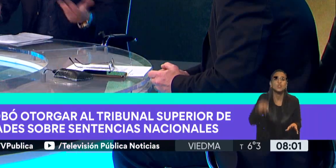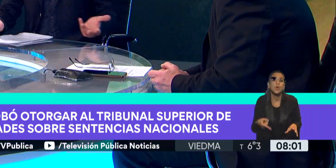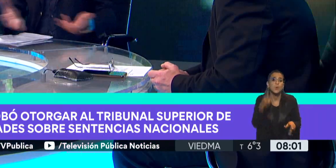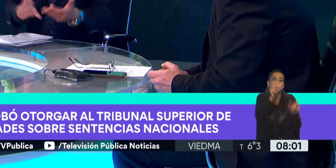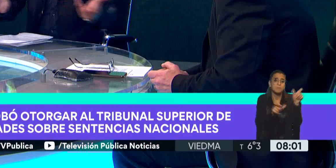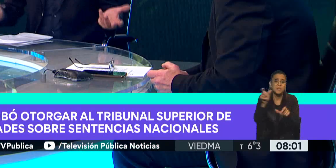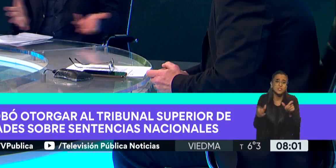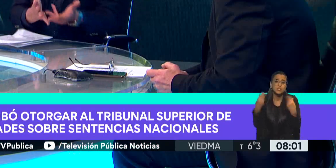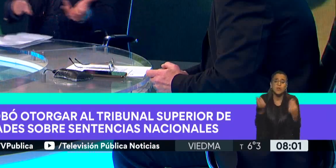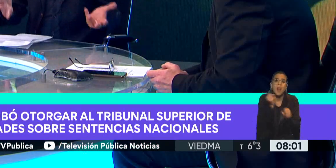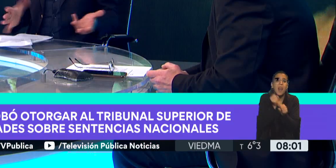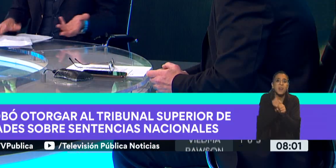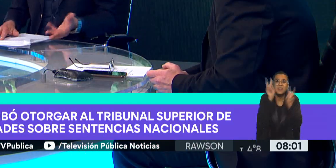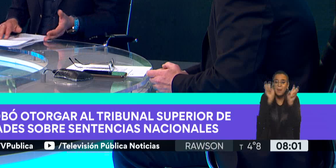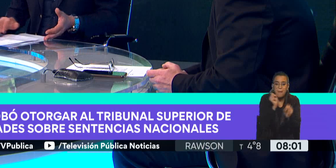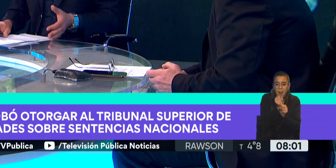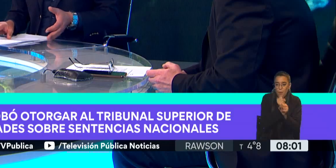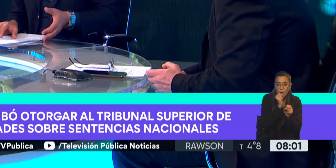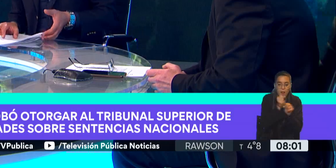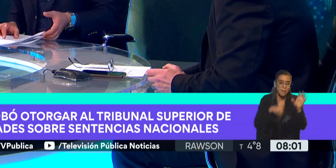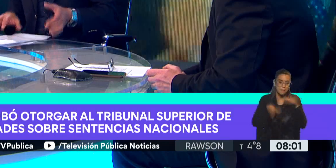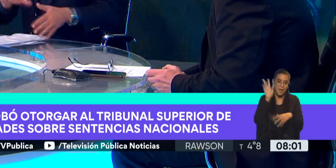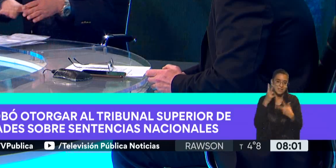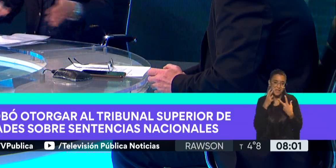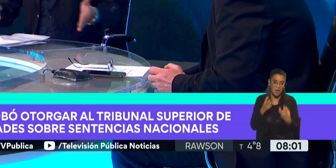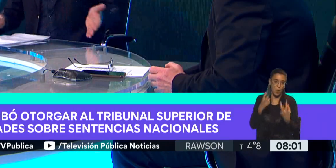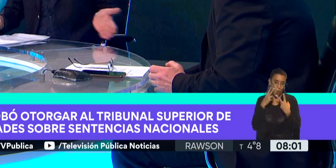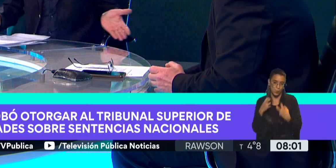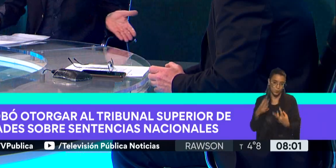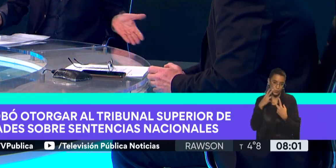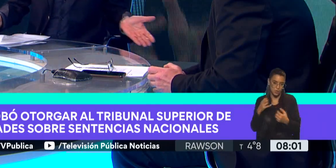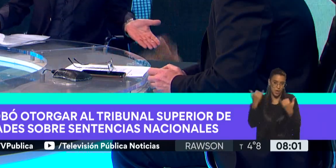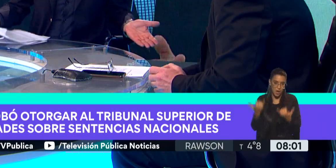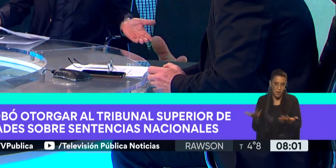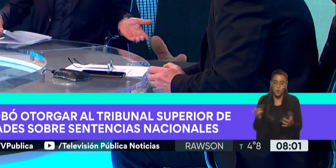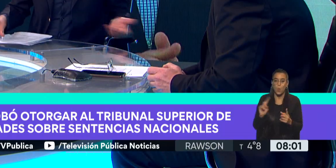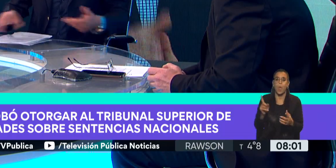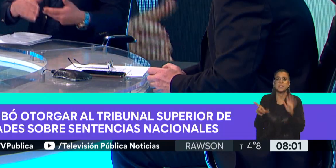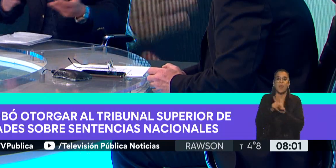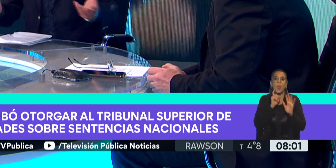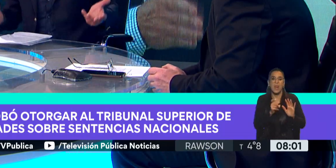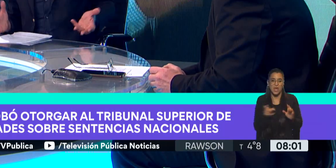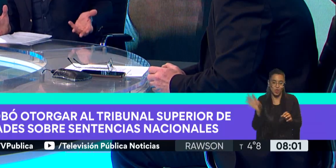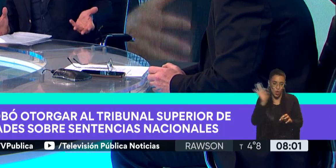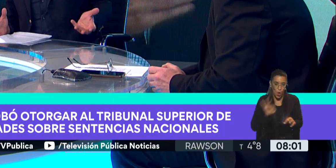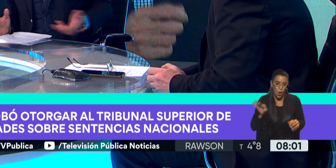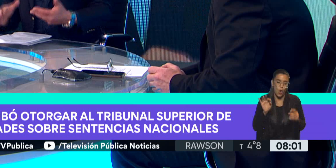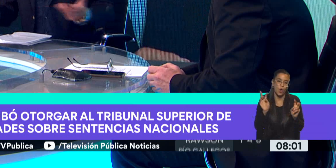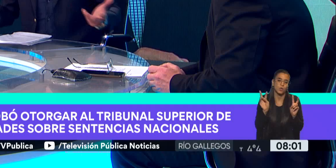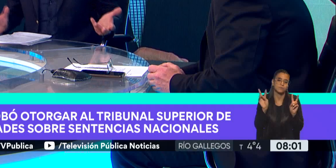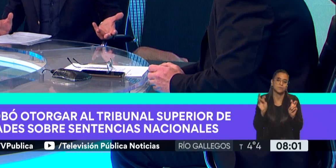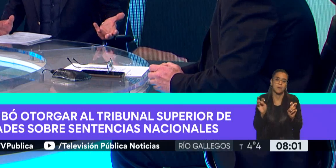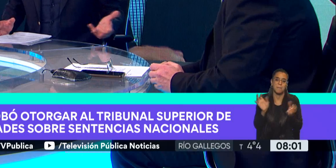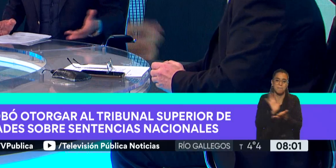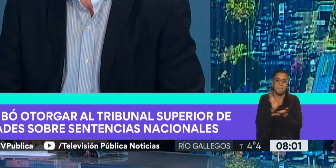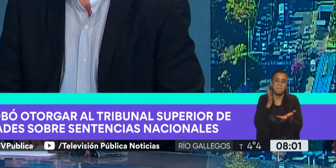fuero laboral, que es donde más se mueven, digamos, las causas, así que no son por un delito, por una cuestión